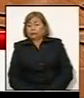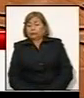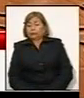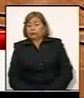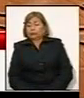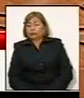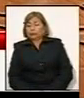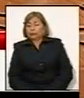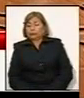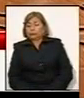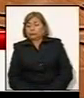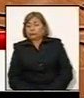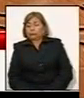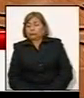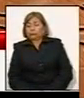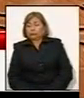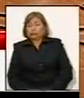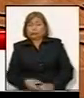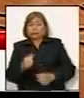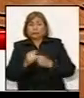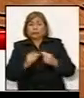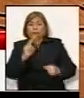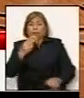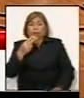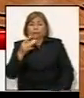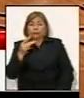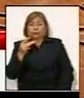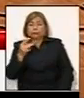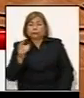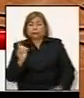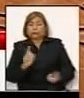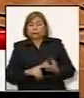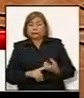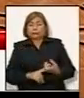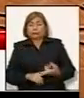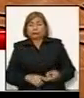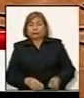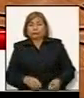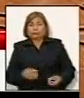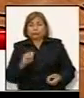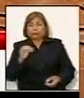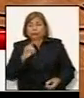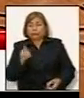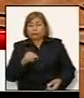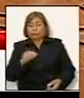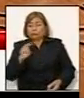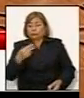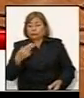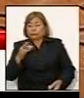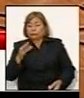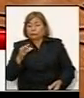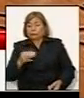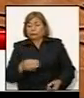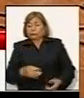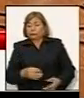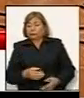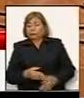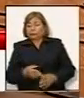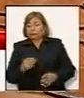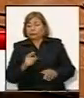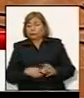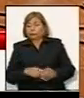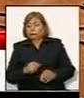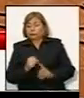fechas por favor el año 2018 hasta marzo del 2019 en el ministerio de desarrollo inclusión